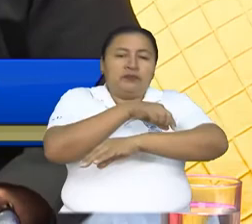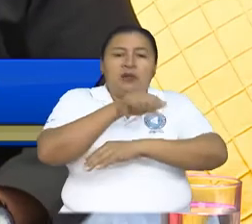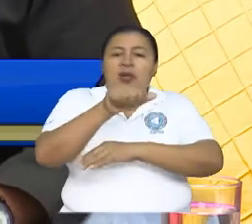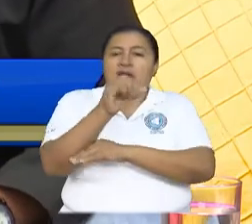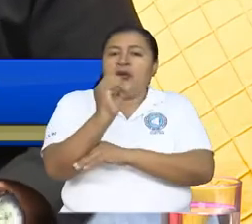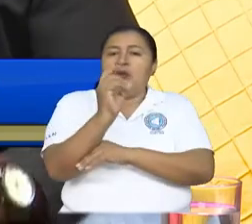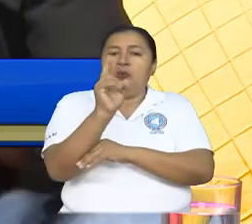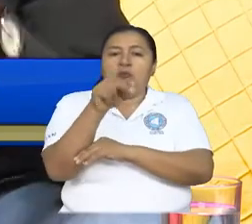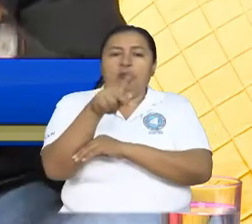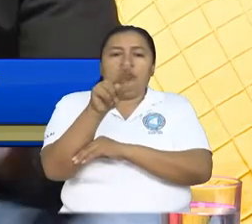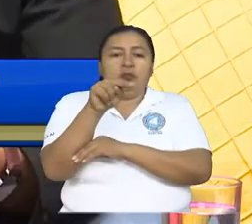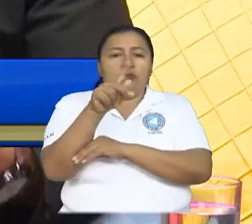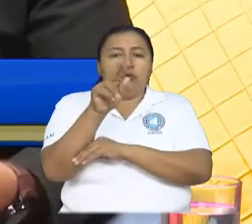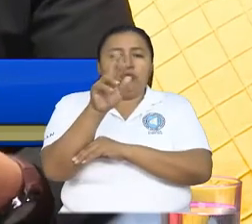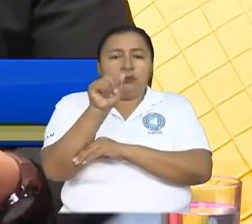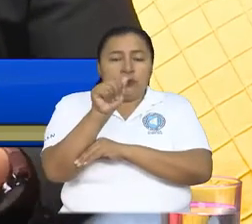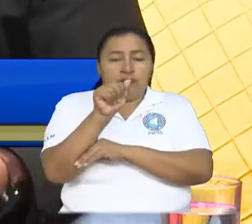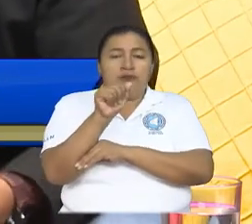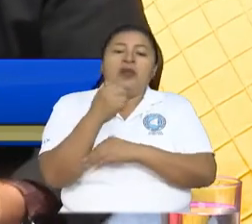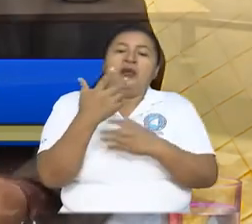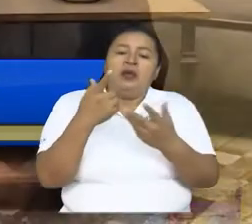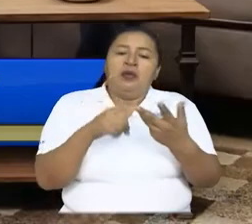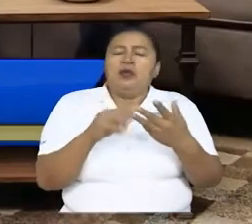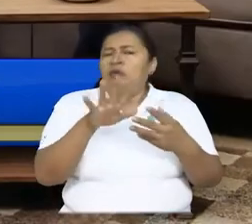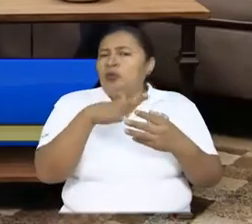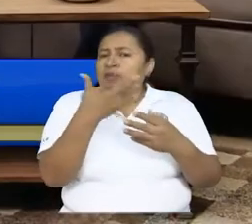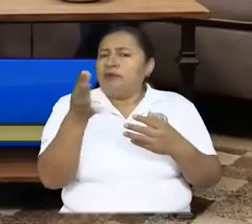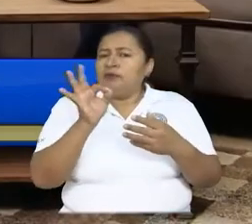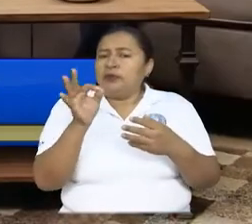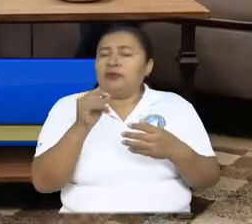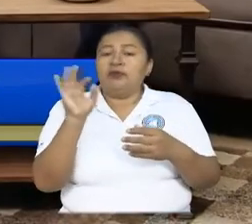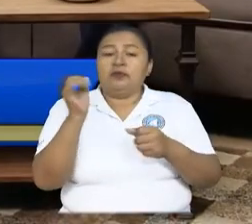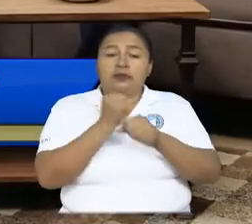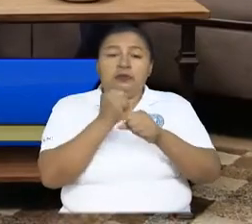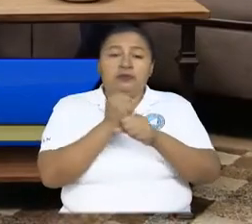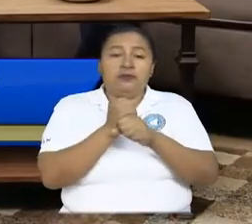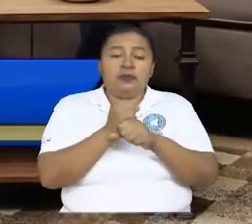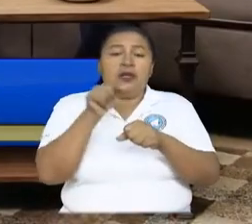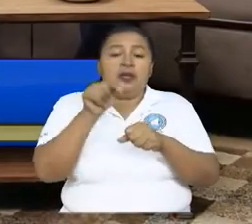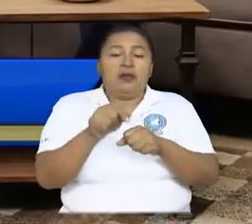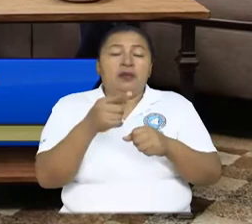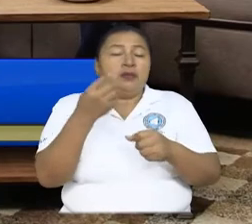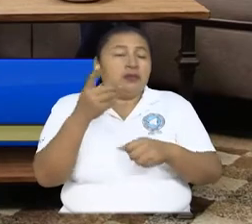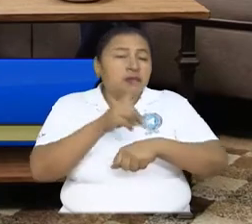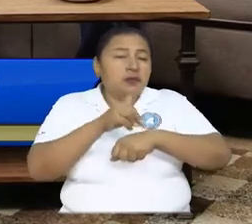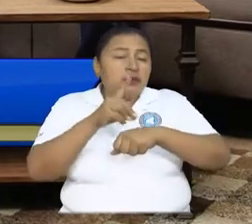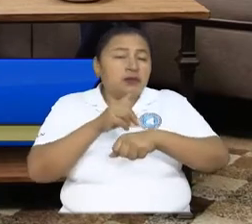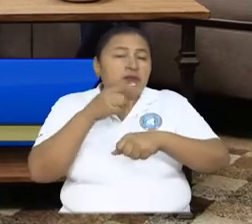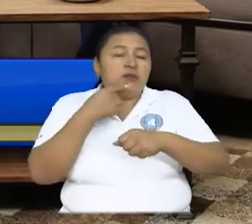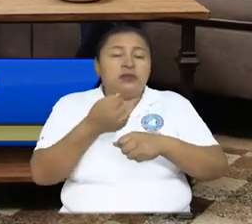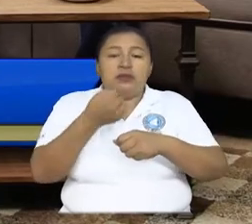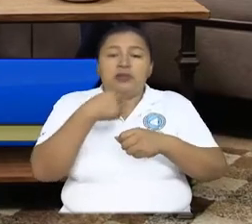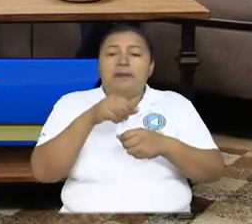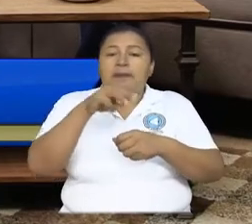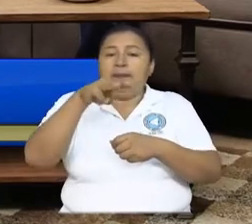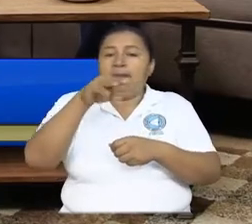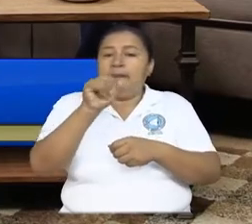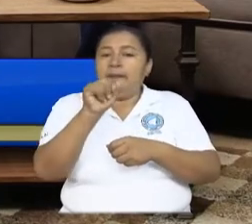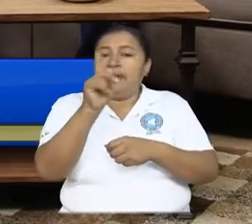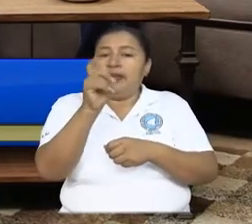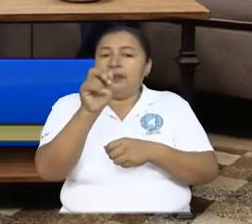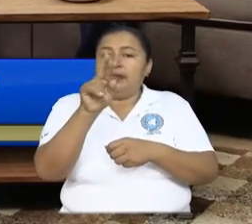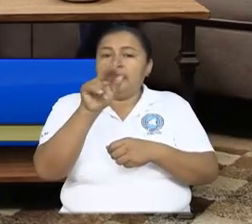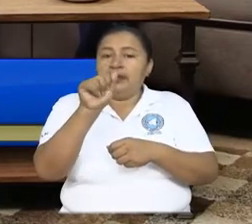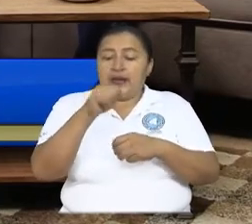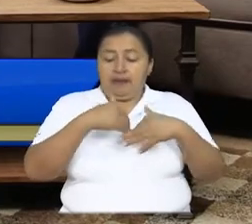debo decirte que dentro del modelo está la implementación de la medicina materno-fetal con que eso pasa si